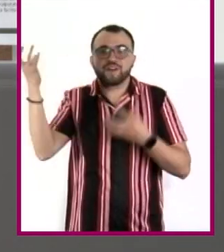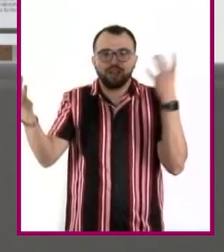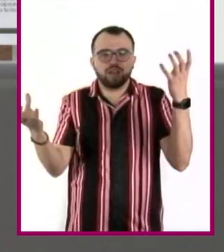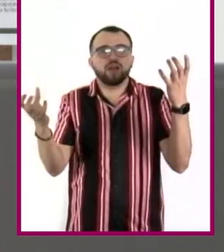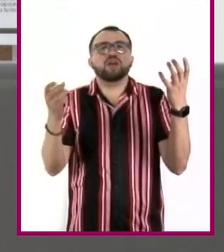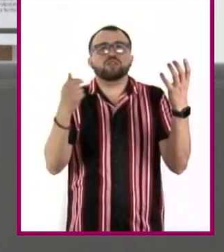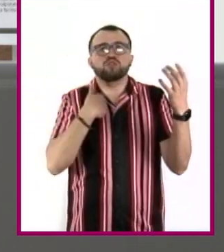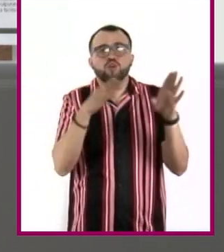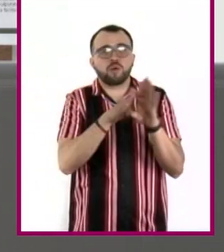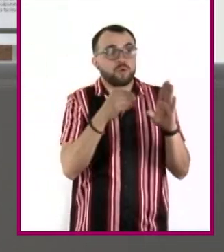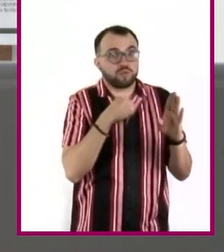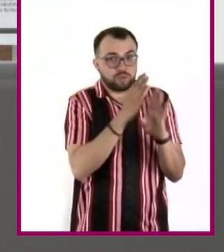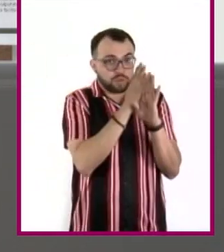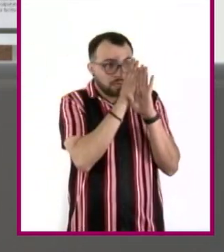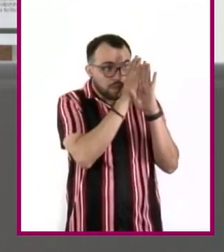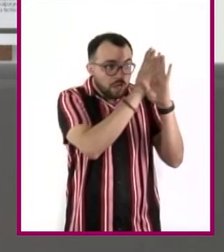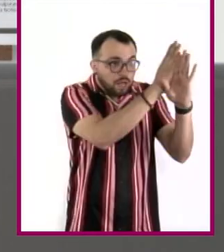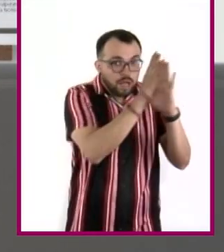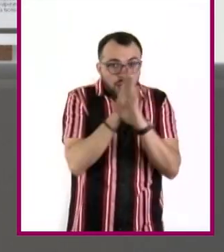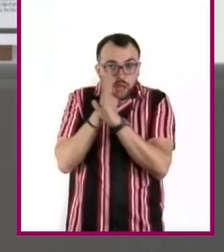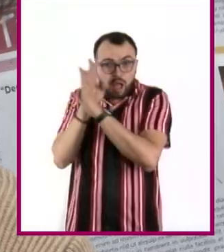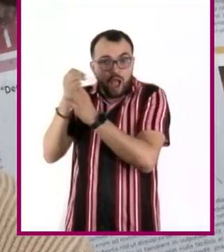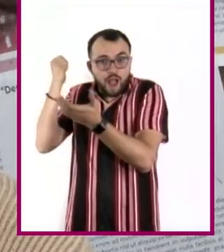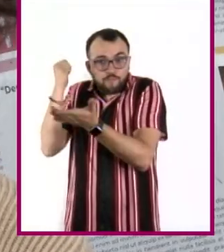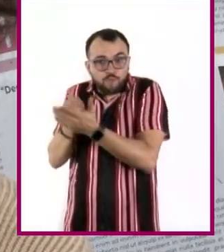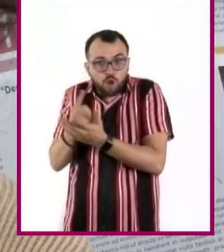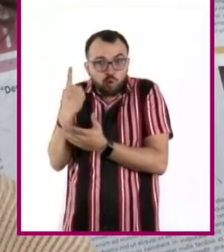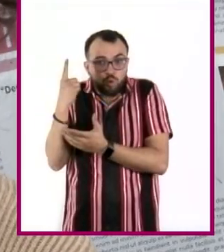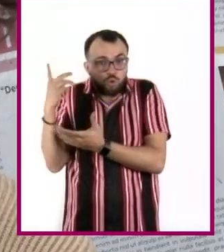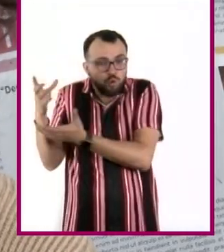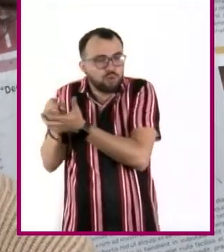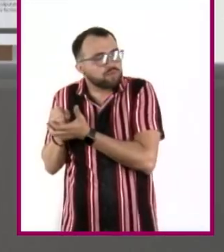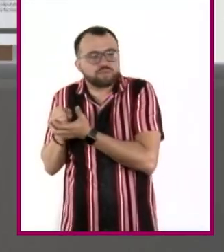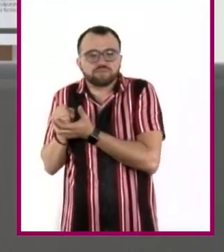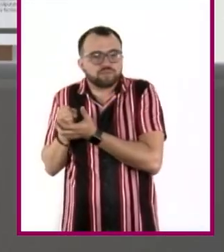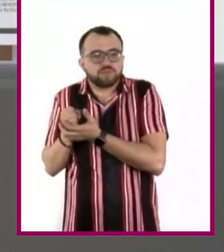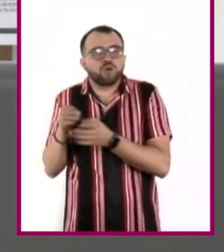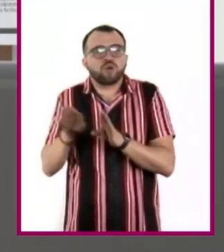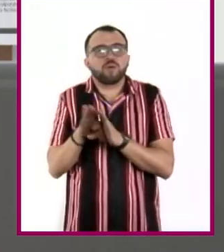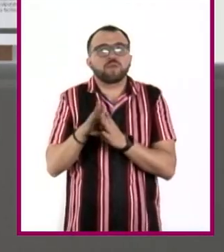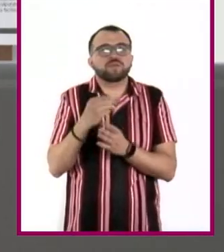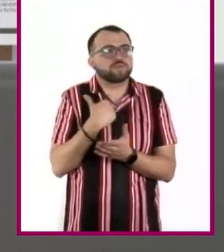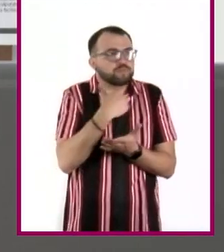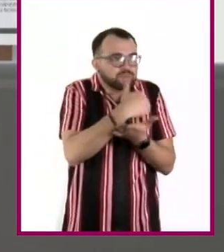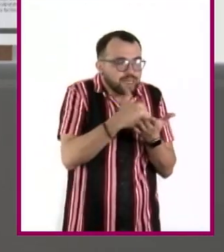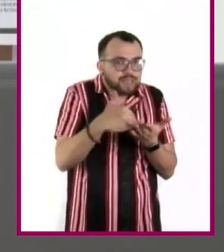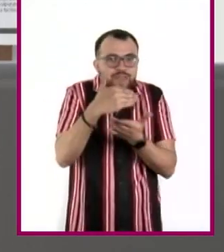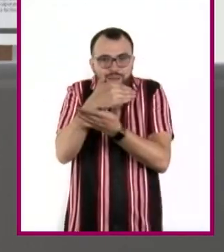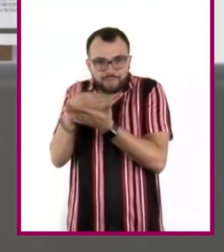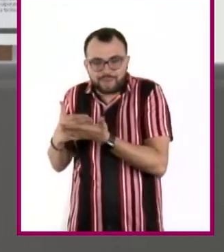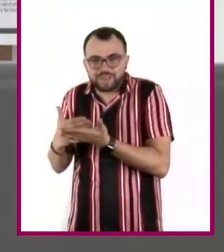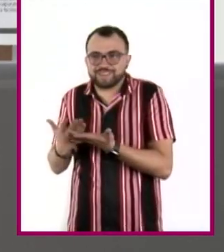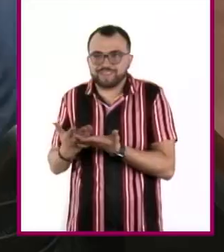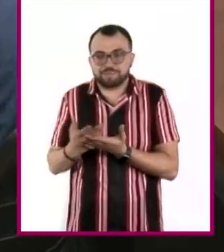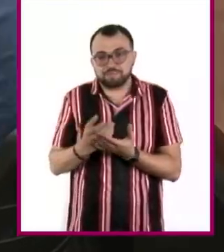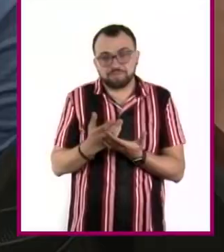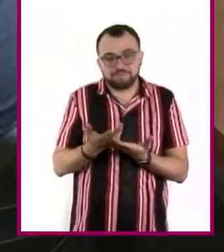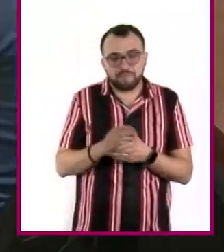alineen a uno o a otro, al menos no abiertamente. Ok, muchas gracias por sus